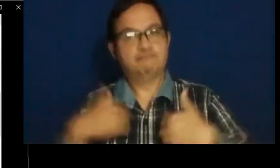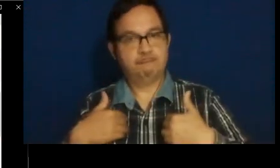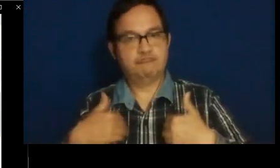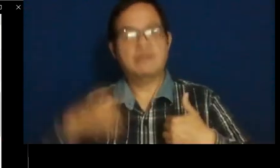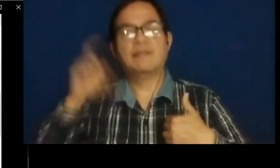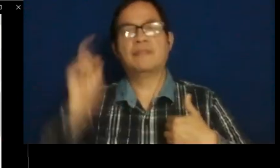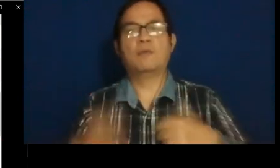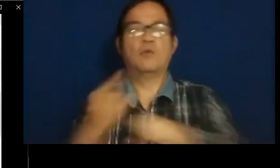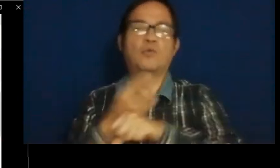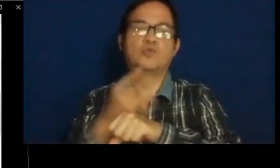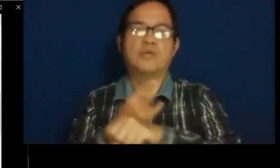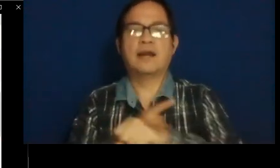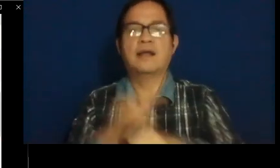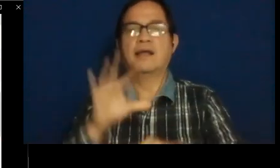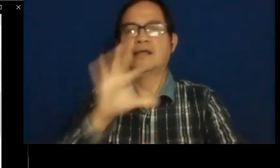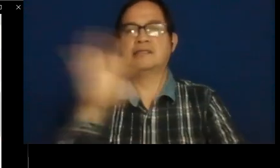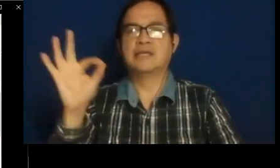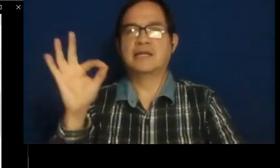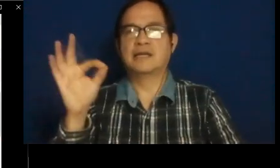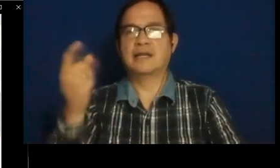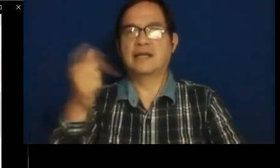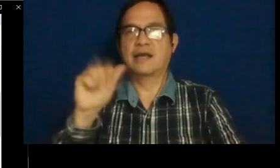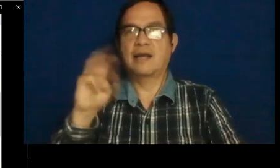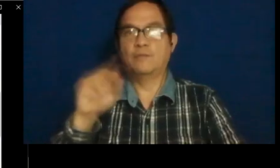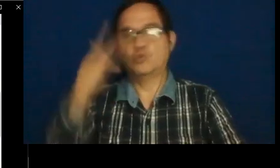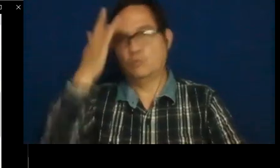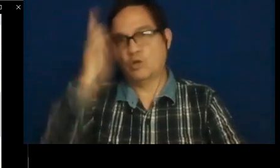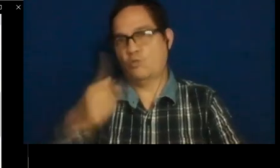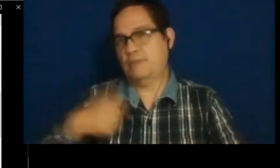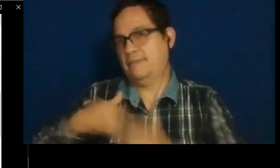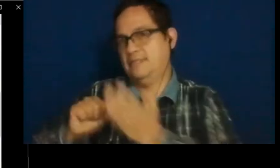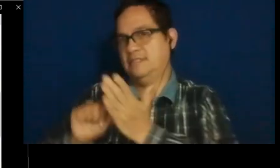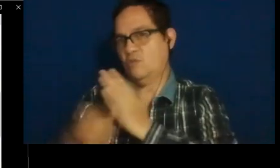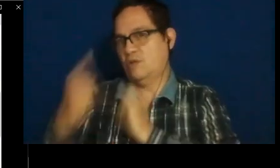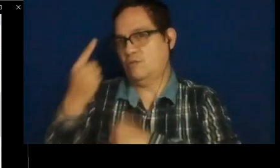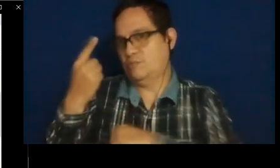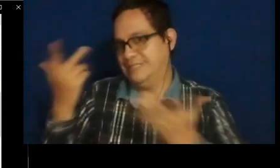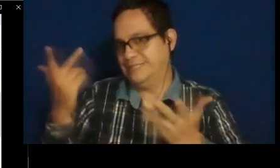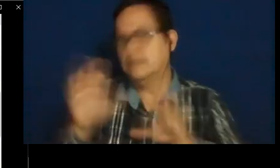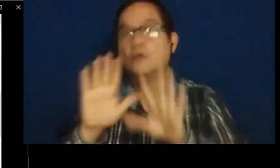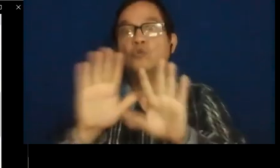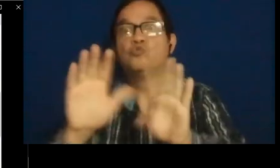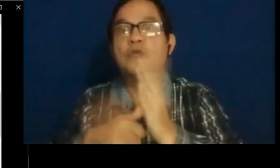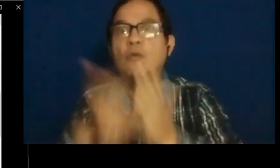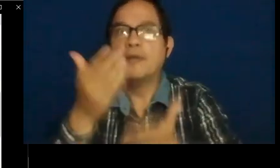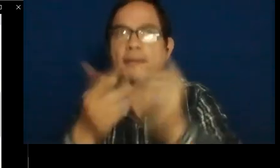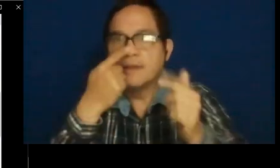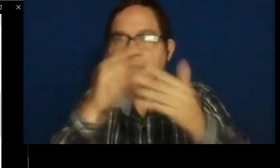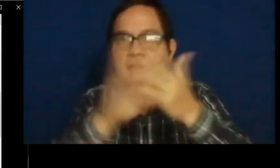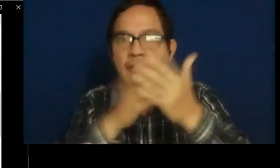debo utilizar 100 gramos. Aquí no me deja cambiar los datos porque debo resetearlo. Recuerden eso, por